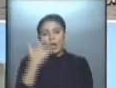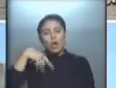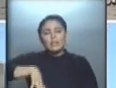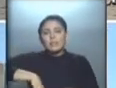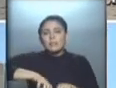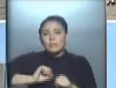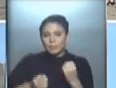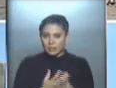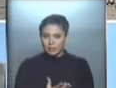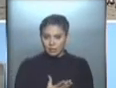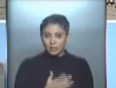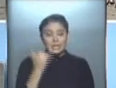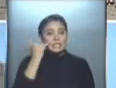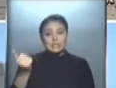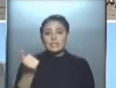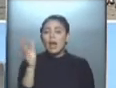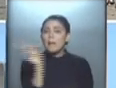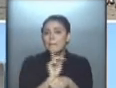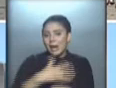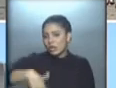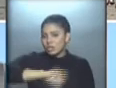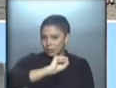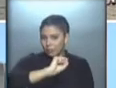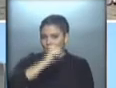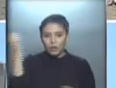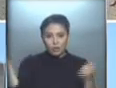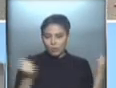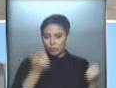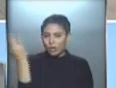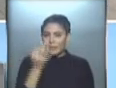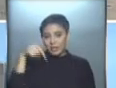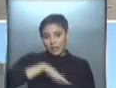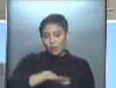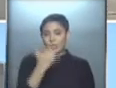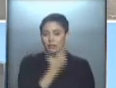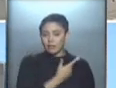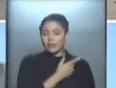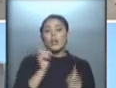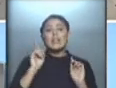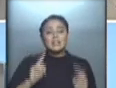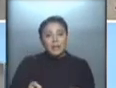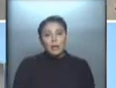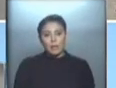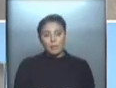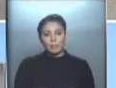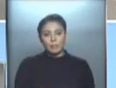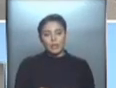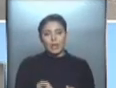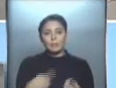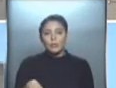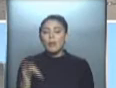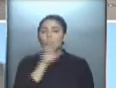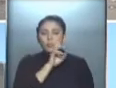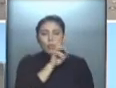las primeras horas de la mañana ya se llevaron los perros en la división de khan aquí de 3 de febrero también han podido sacar finalmente a